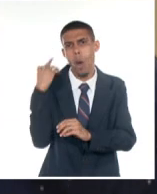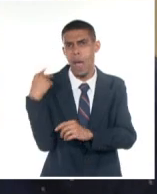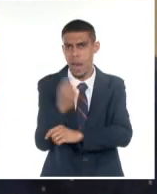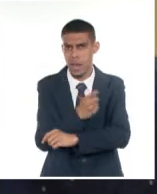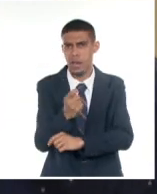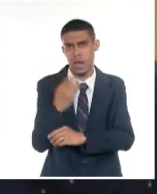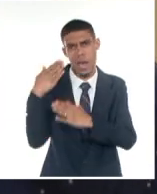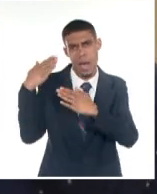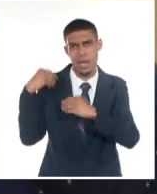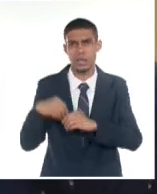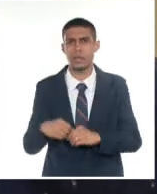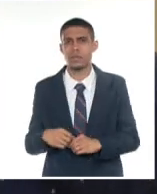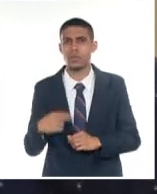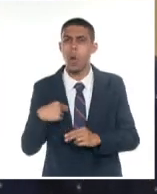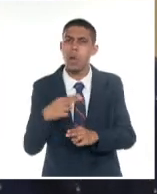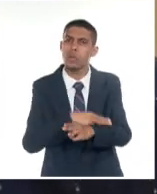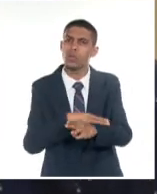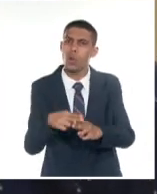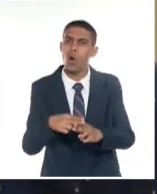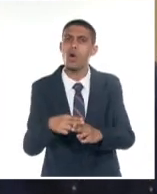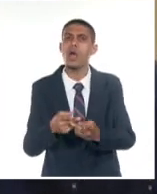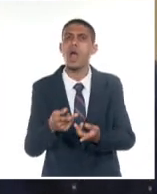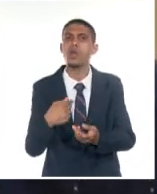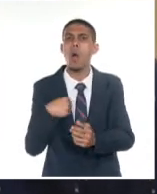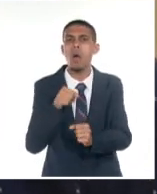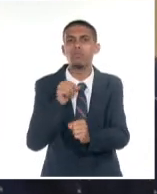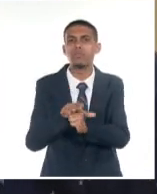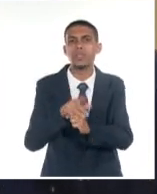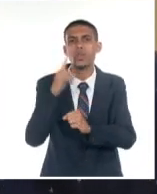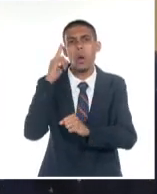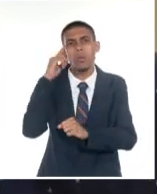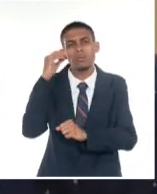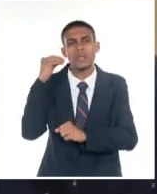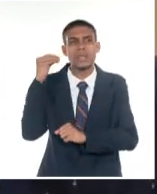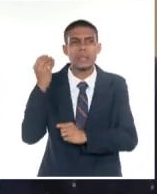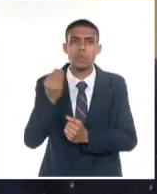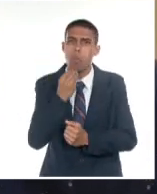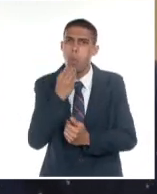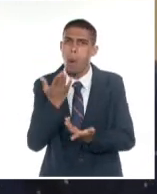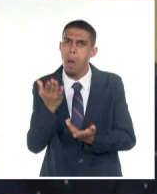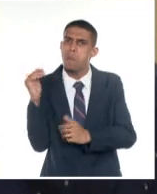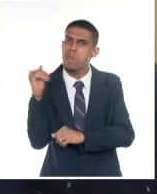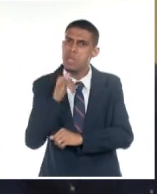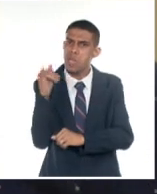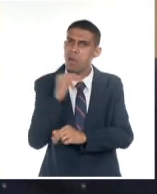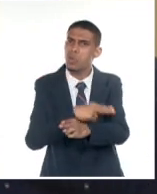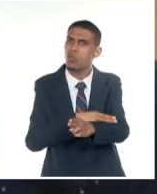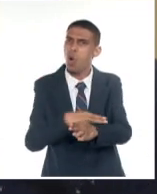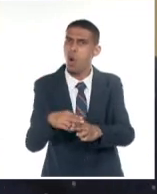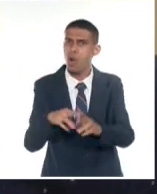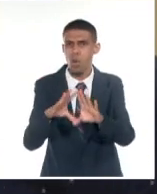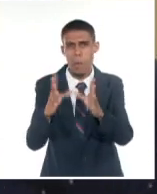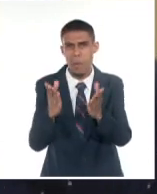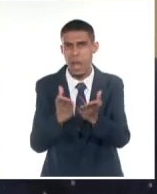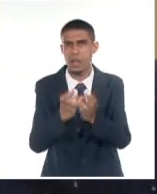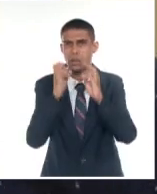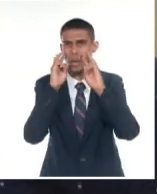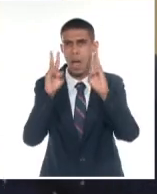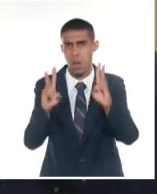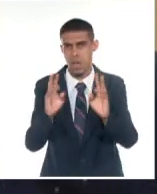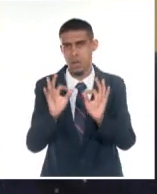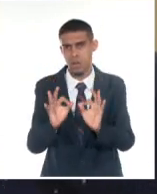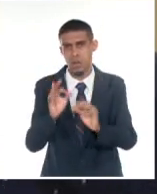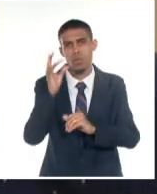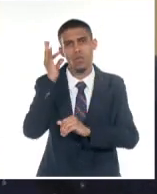país con sus enseñanzas, es que surge la idea de realizar este documental de 46 minutos que recogiera de manera más amplia la vida y